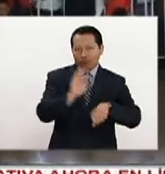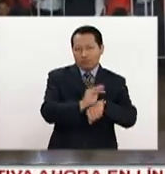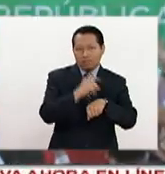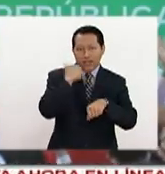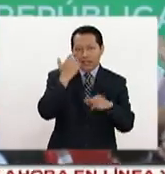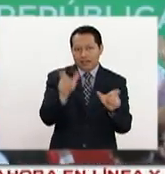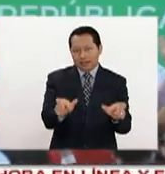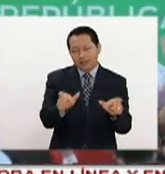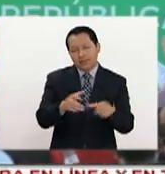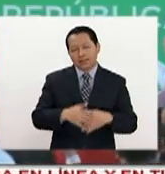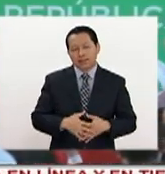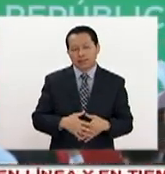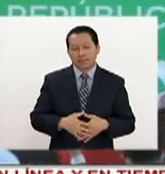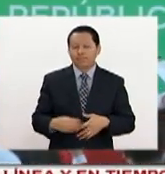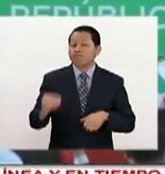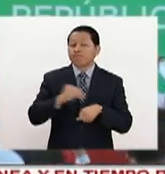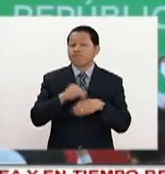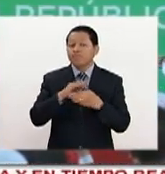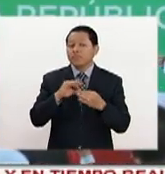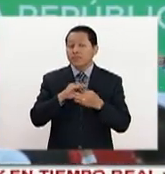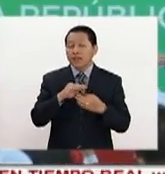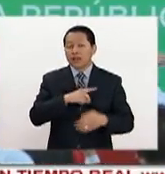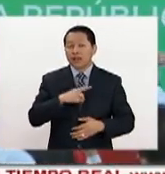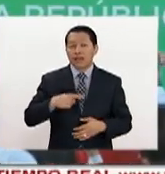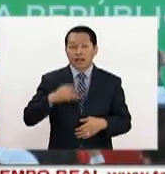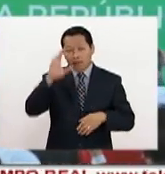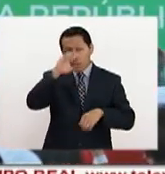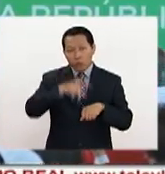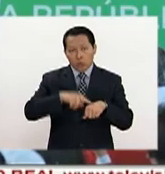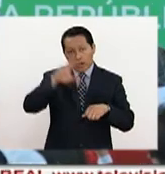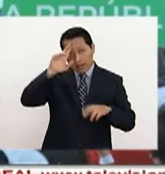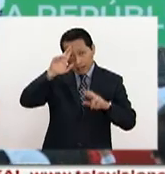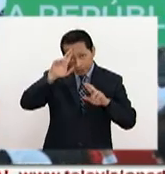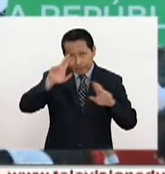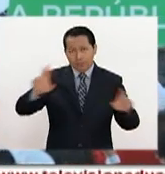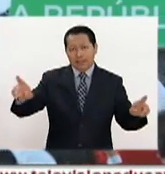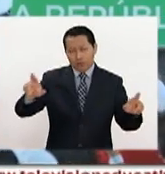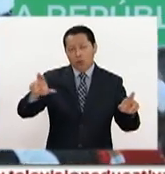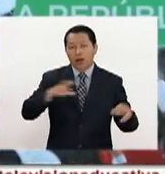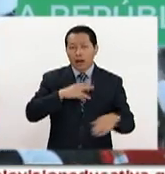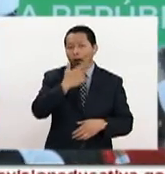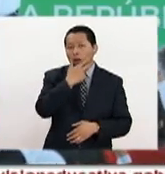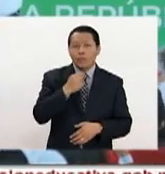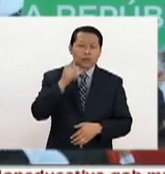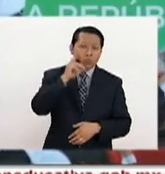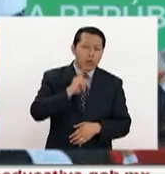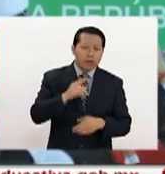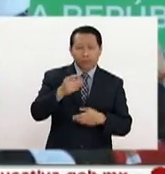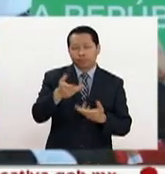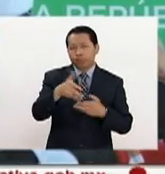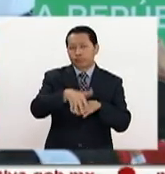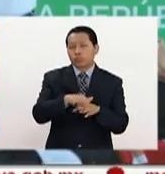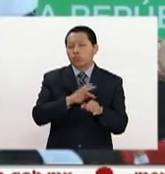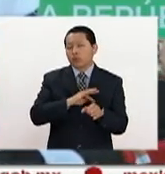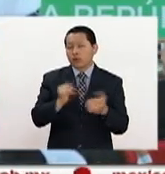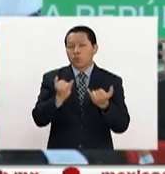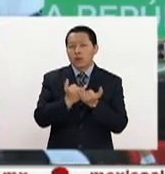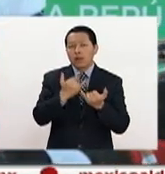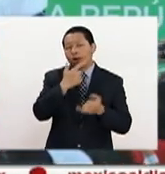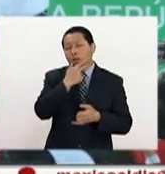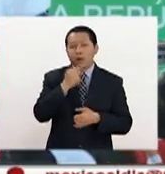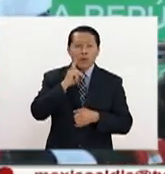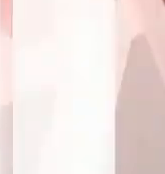seguridad. Añadió que debe generarse una cultura del respeto entre hombres y mujeres y acabar de tajo con la violencia de